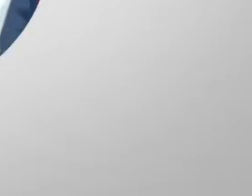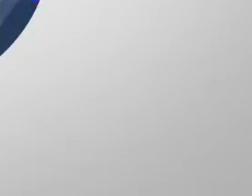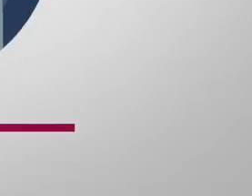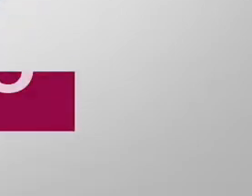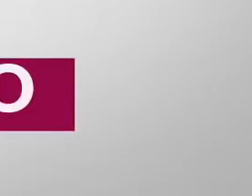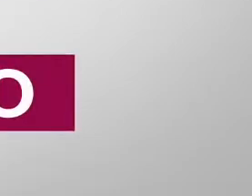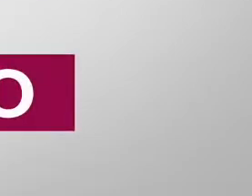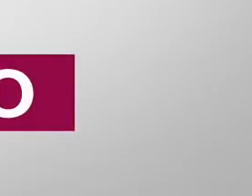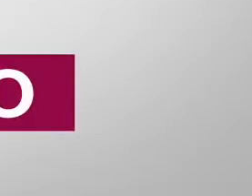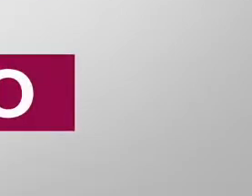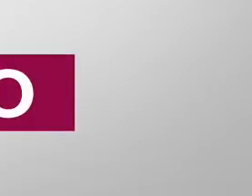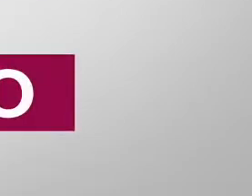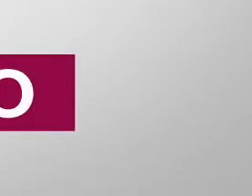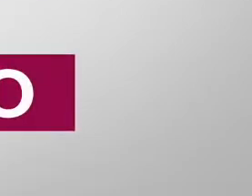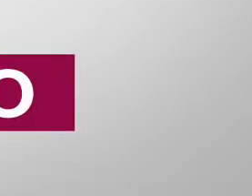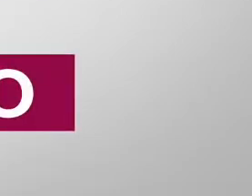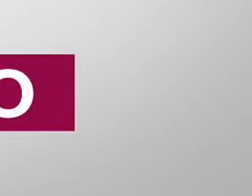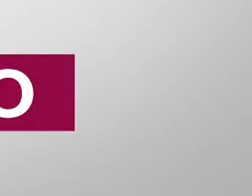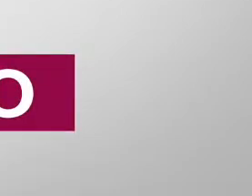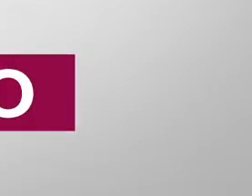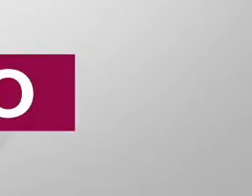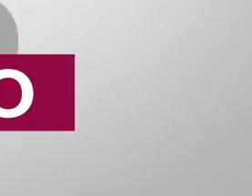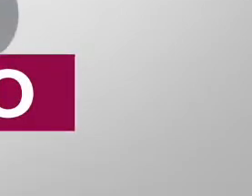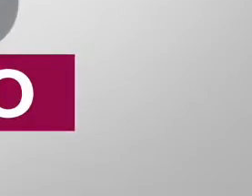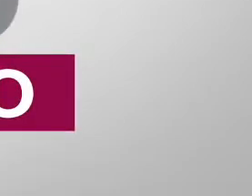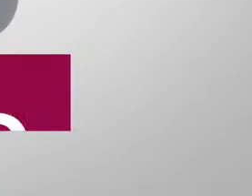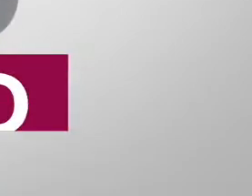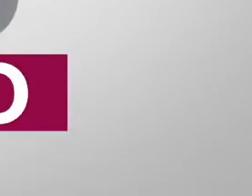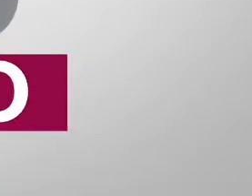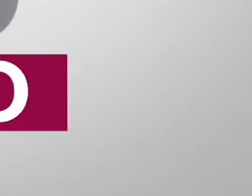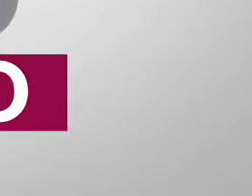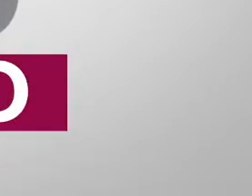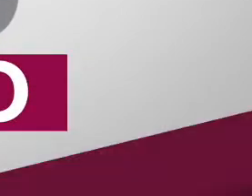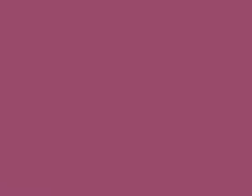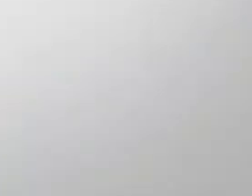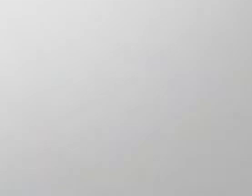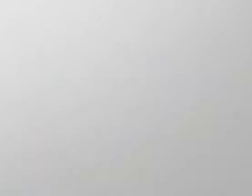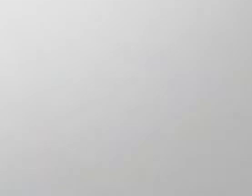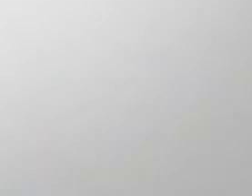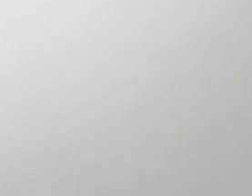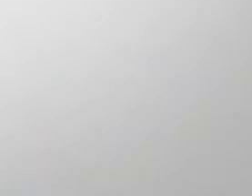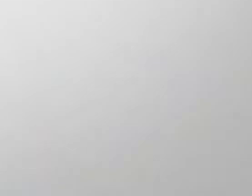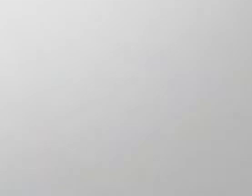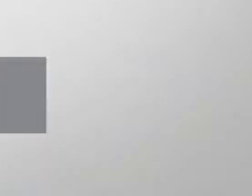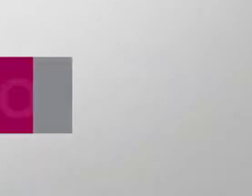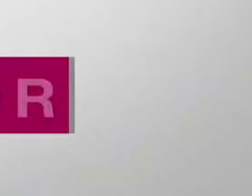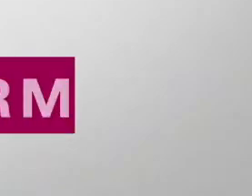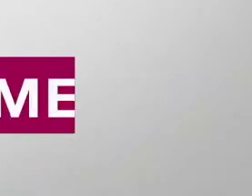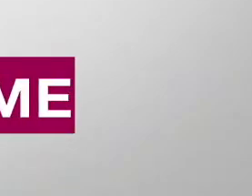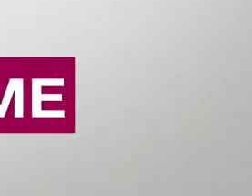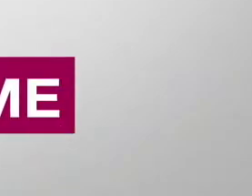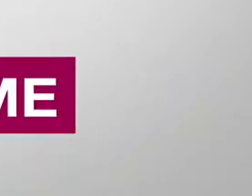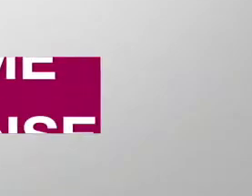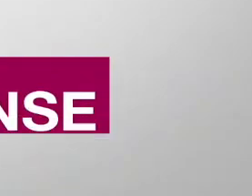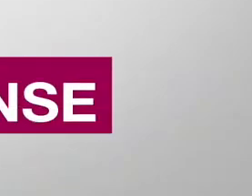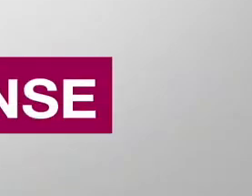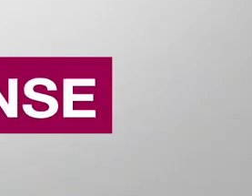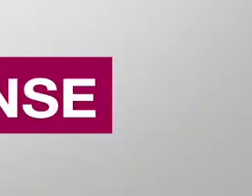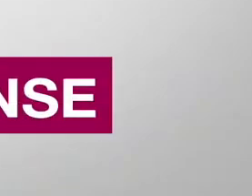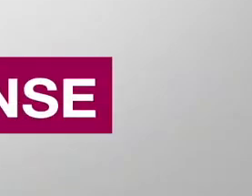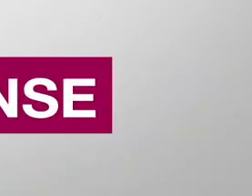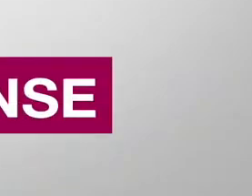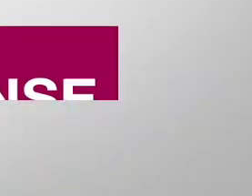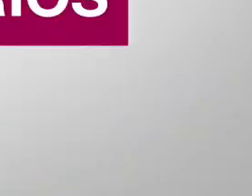diputados locales y el Poder Ejecutivo de nuestro Estado debaten sobre el trabajo del gobierno. Después de que el gobernador presentó su informe